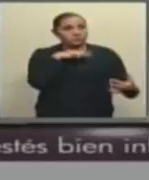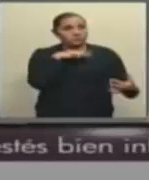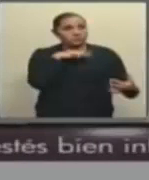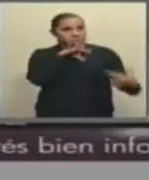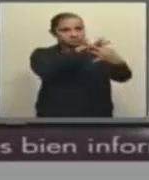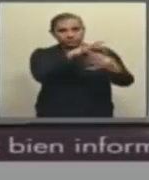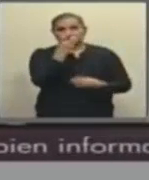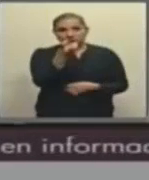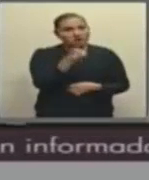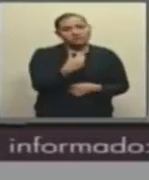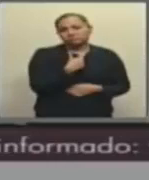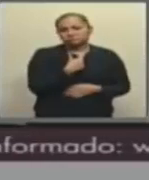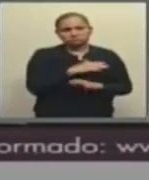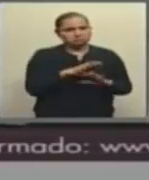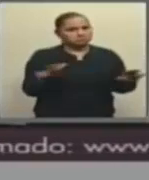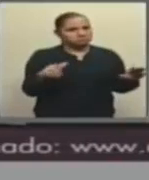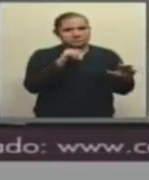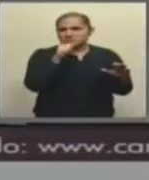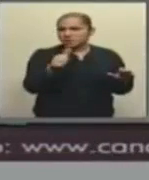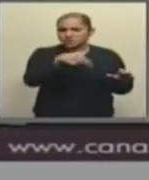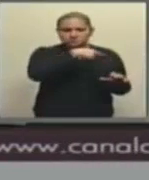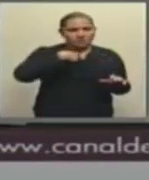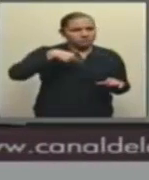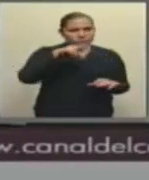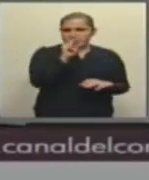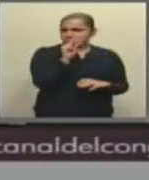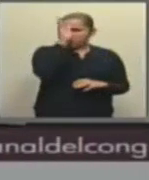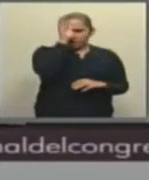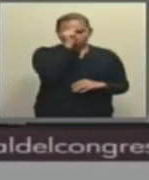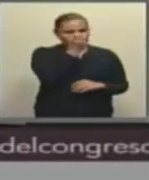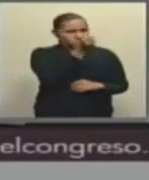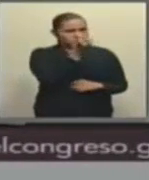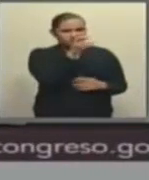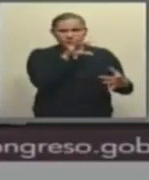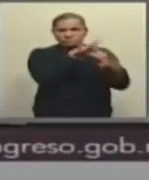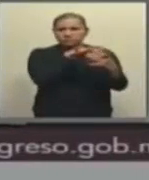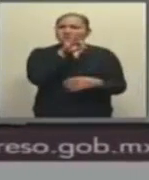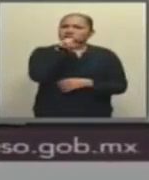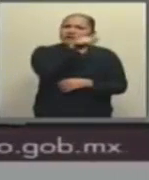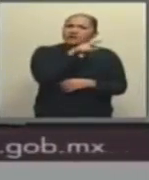En Morena nos oponemos al descaro,